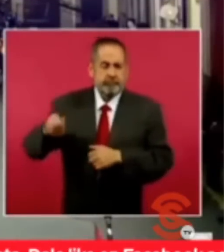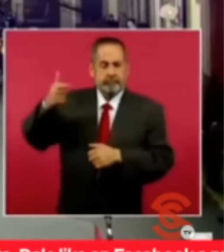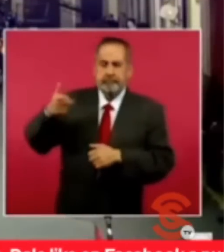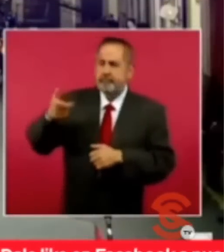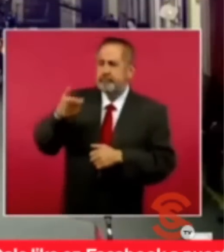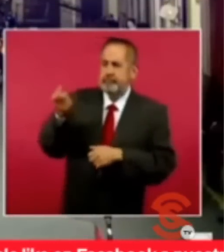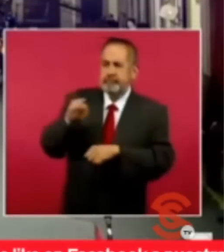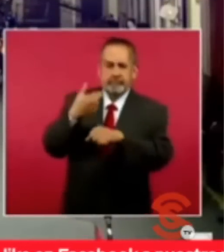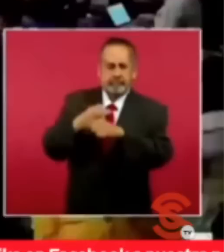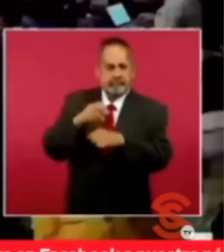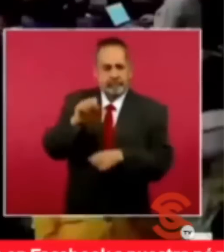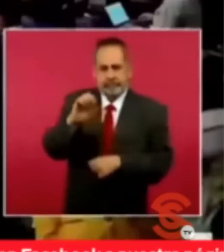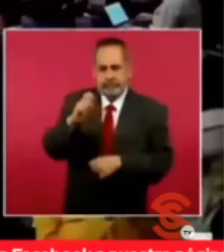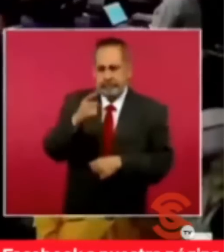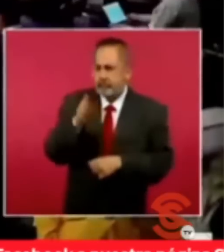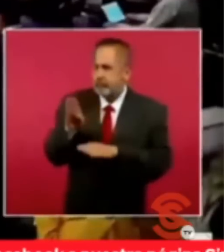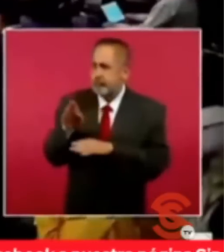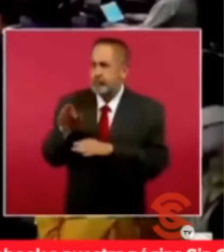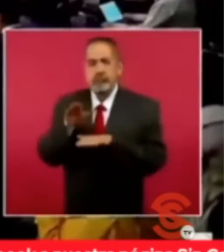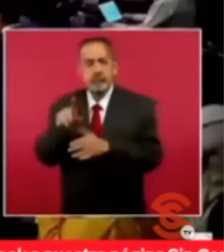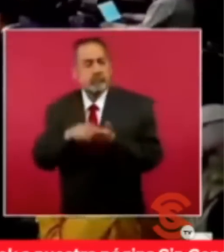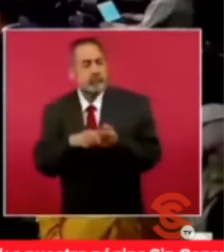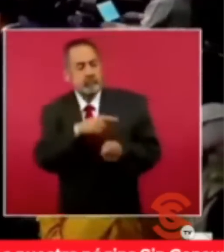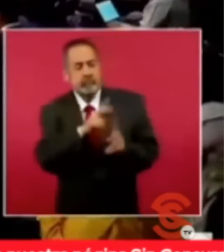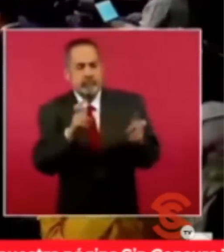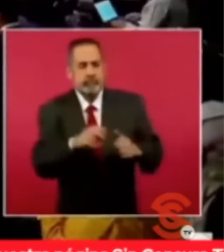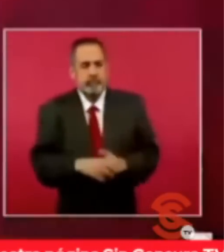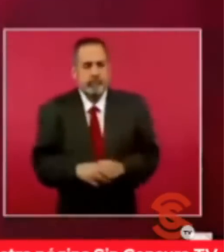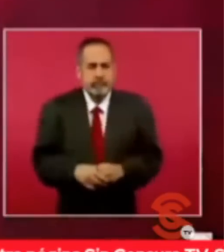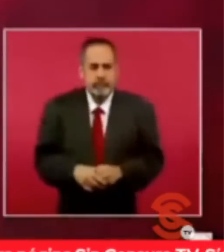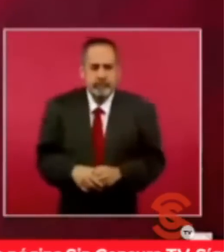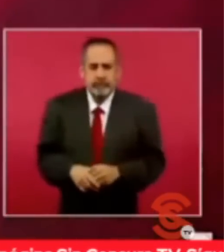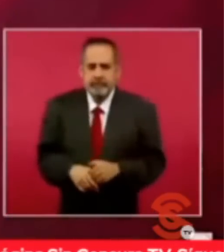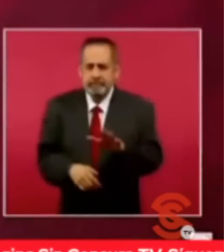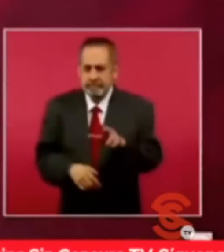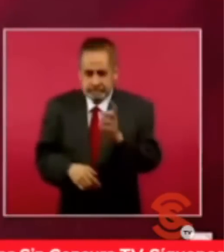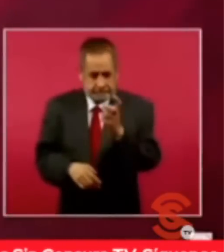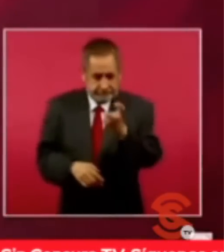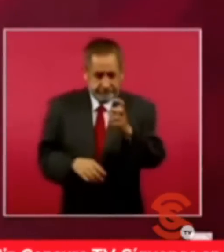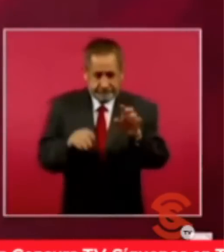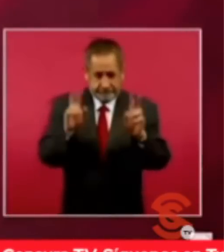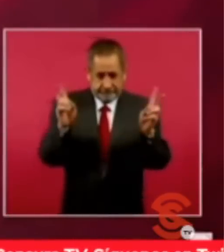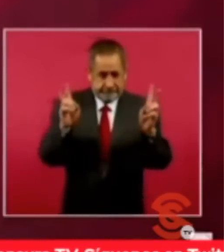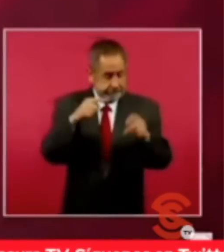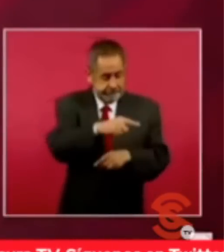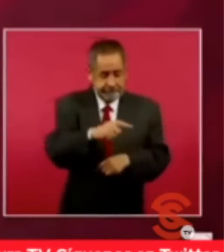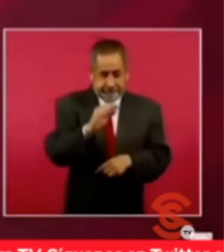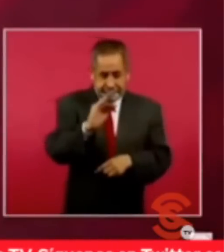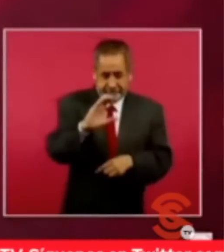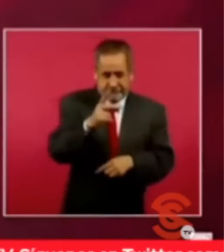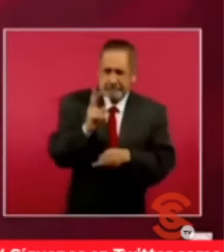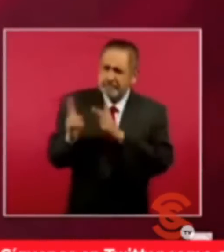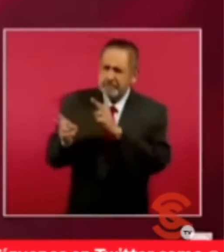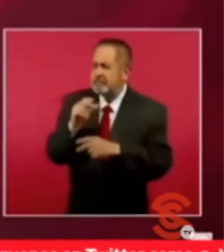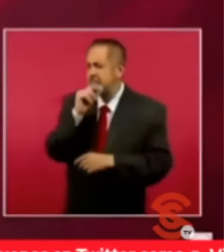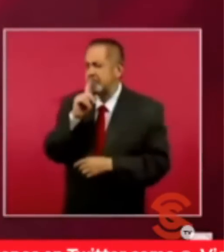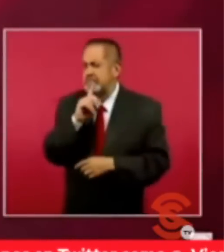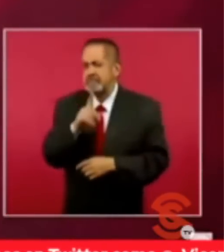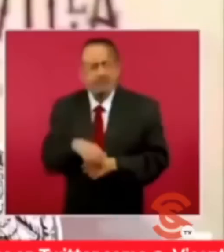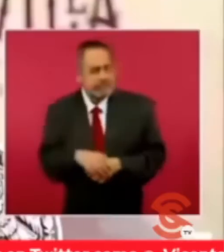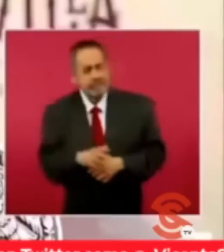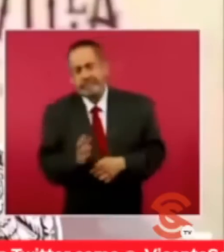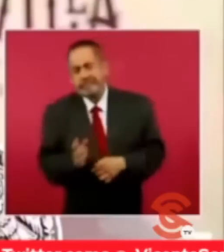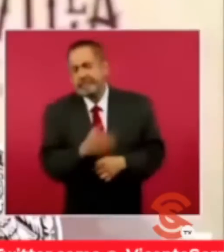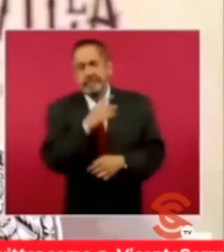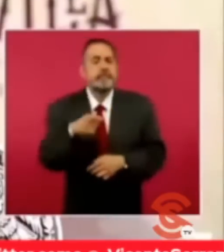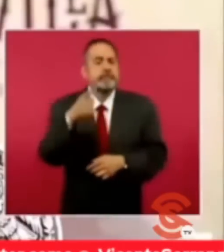como secretario de Gobernación sobre este tema? No, sobre ese tema en específico no hemos conversado. Es algo